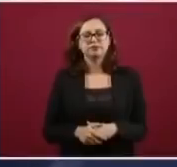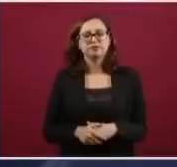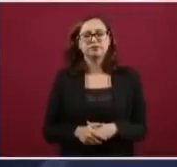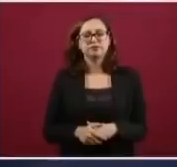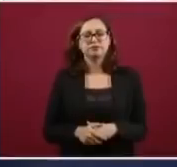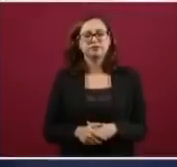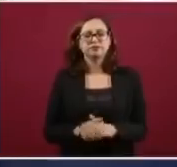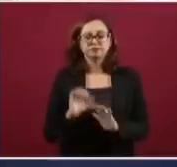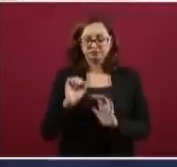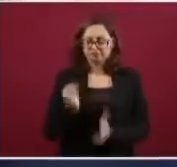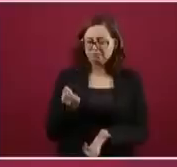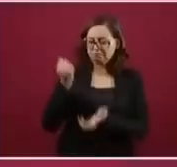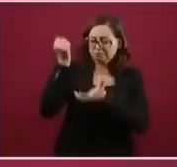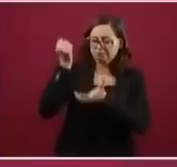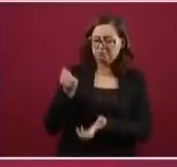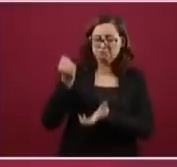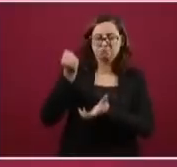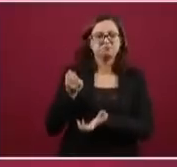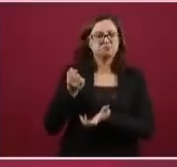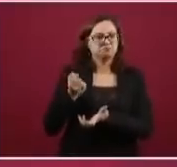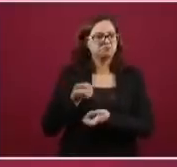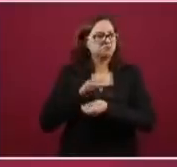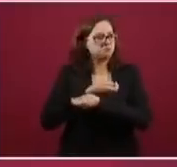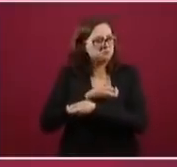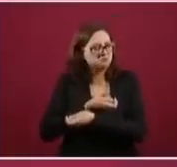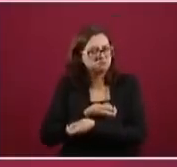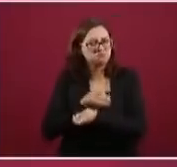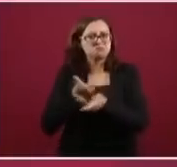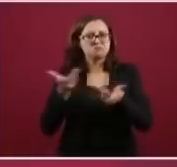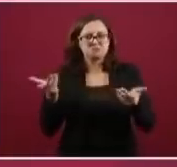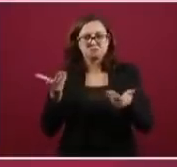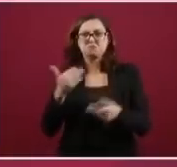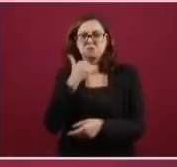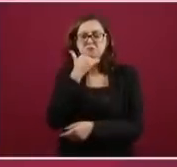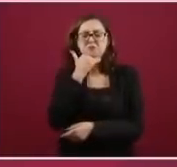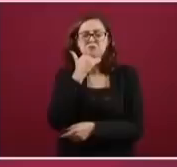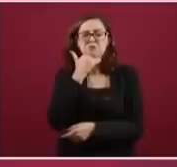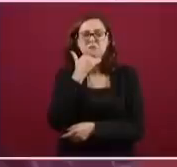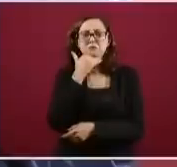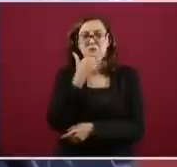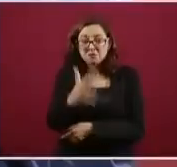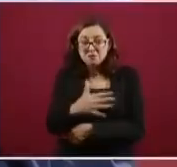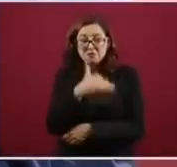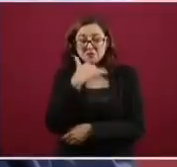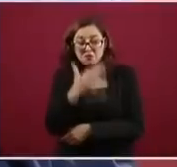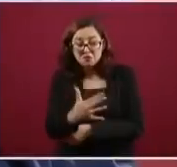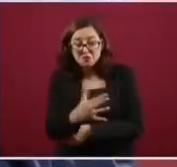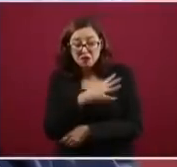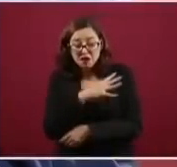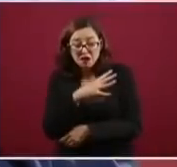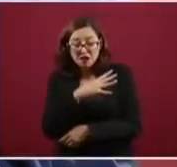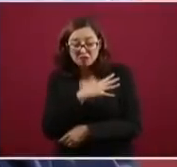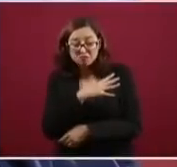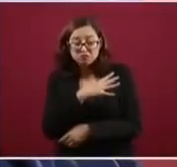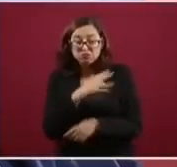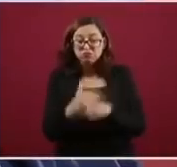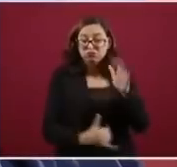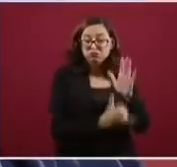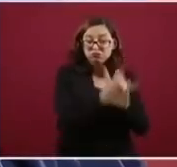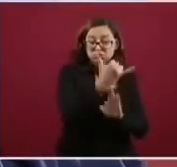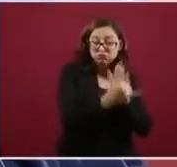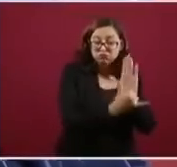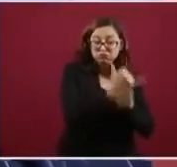rinde más cuando hay corrupción si se hace una obra